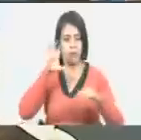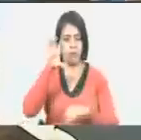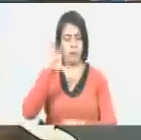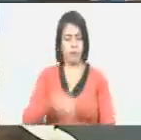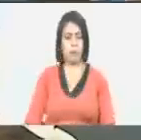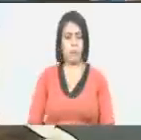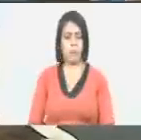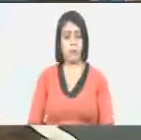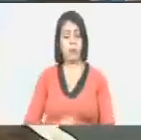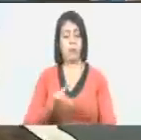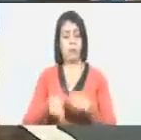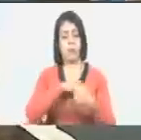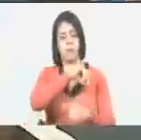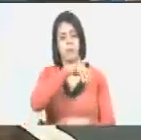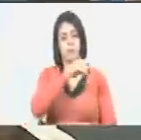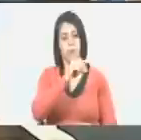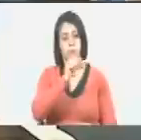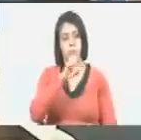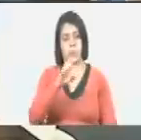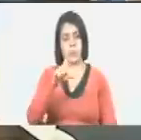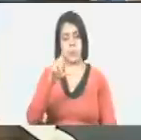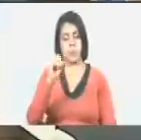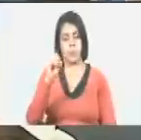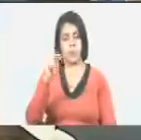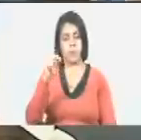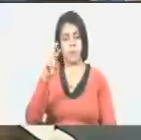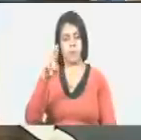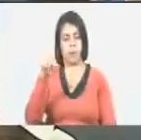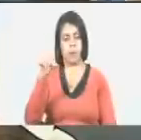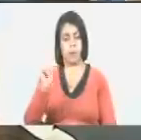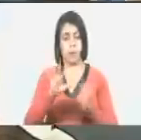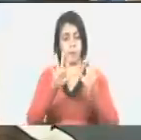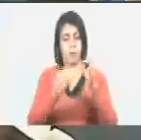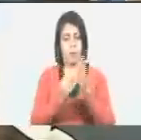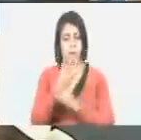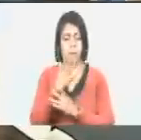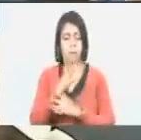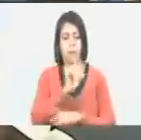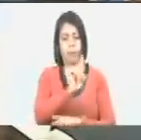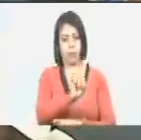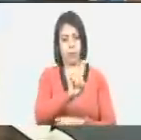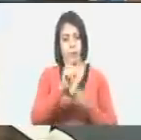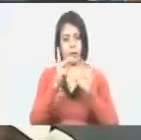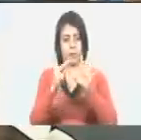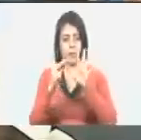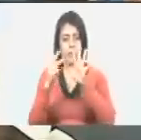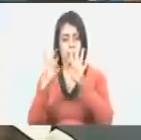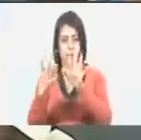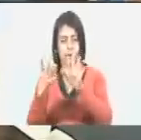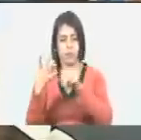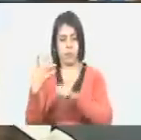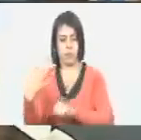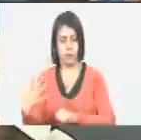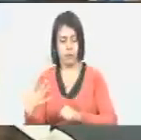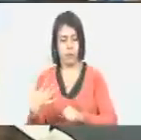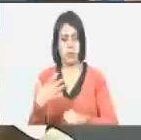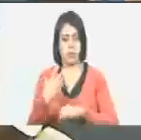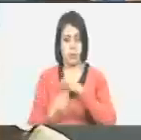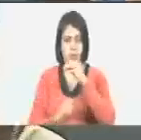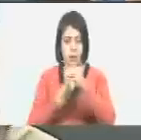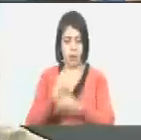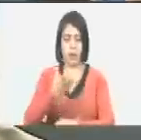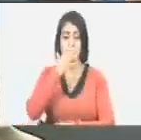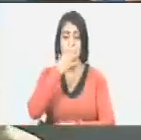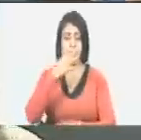nación. José Leonardo, en la población de Macanillas, el 10 de mayo de 1795, lanza